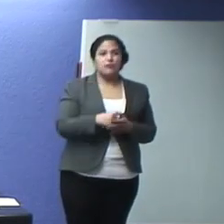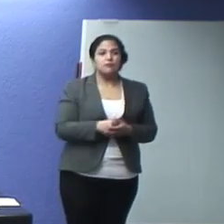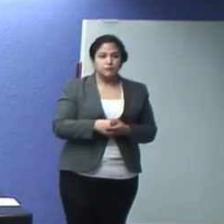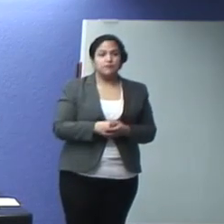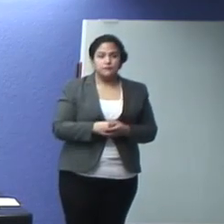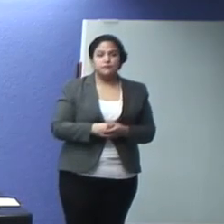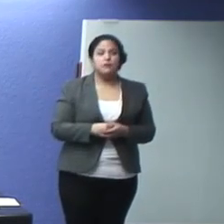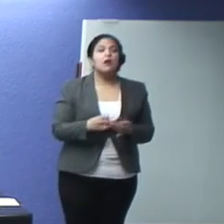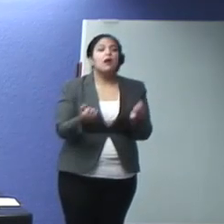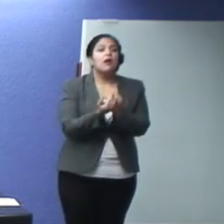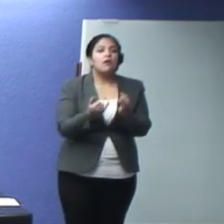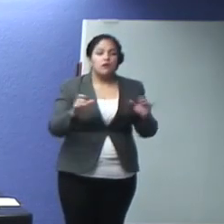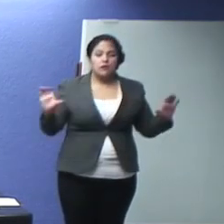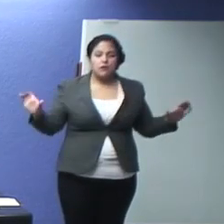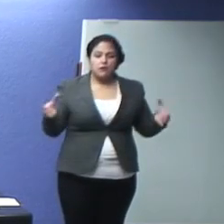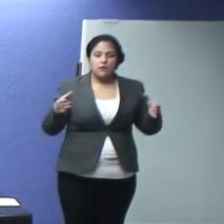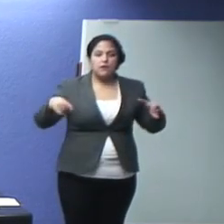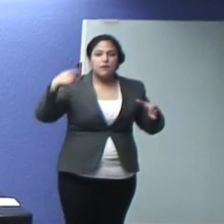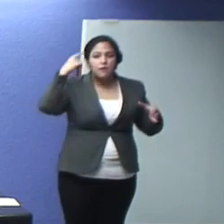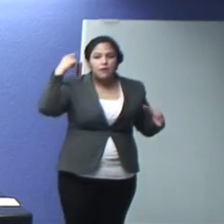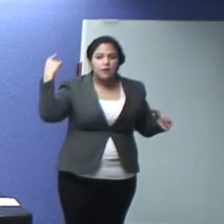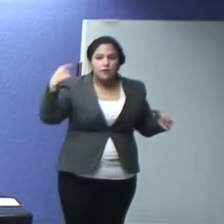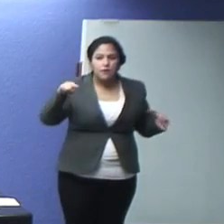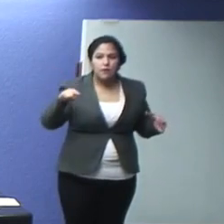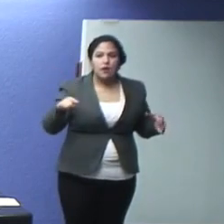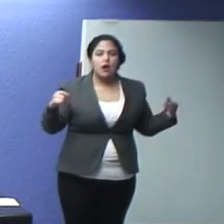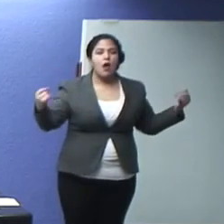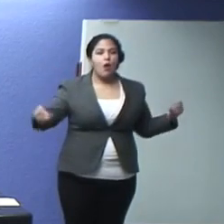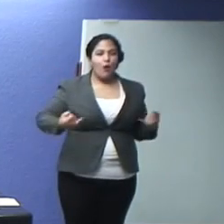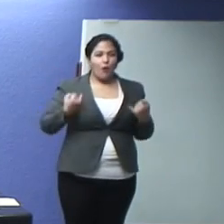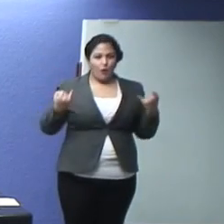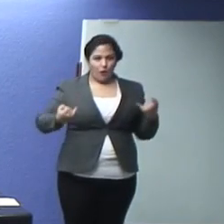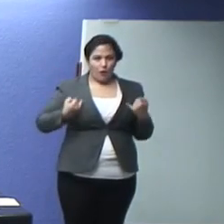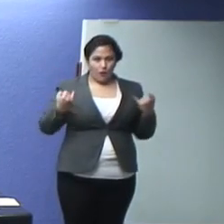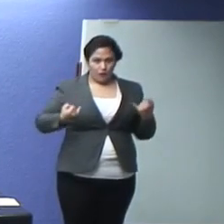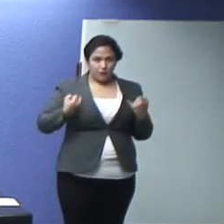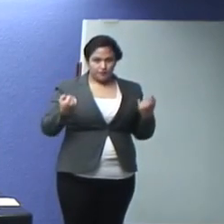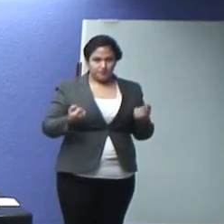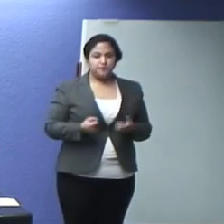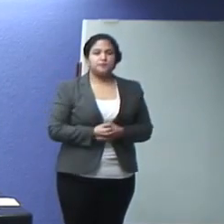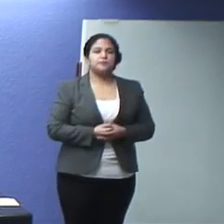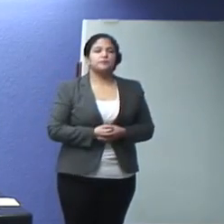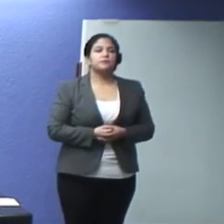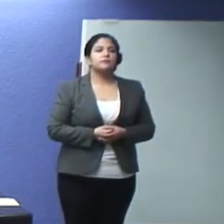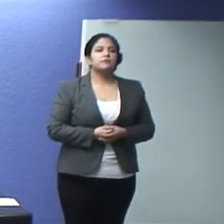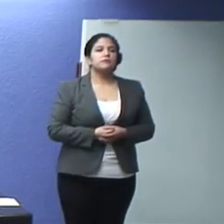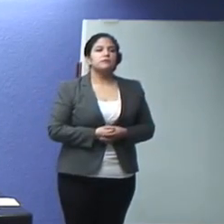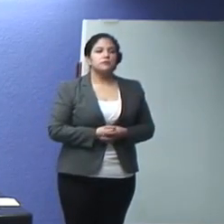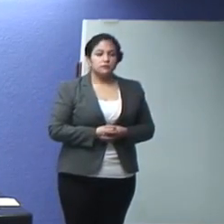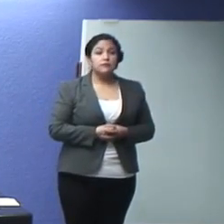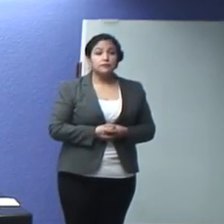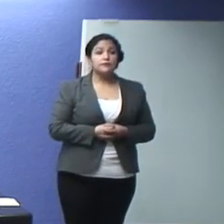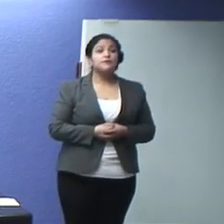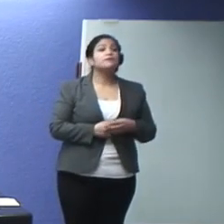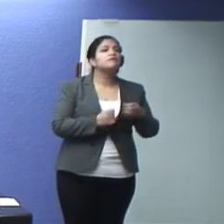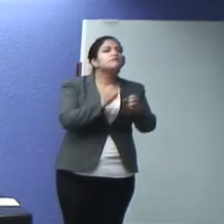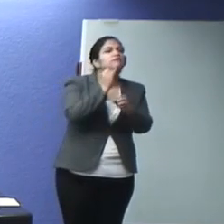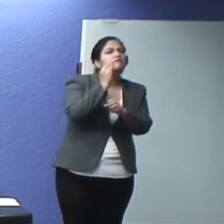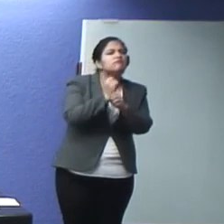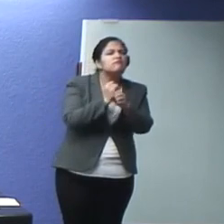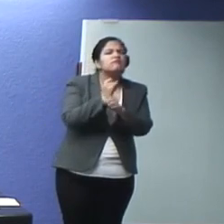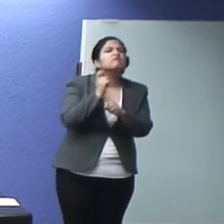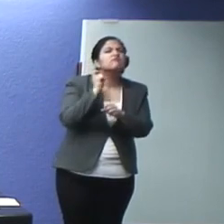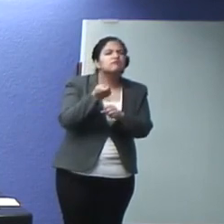Tratamiento para Adolescentes de la Subsecretaría del Sistema Penitenciario. en las áreas de intervención breve